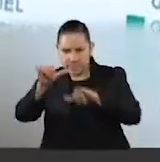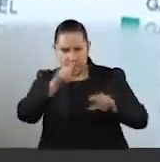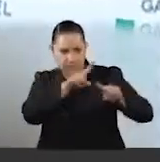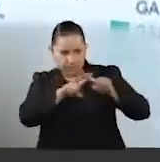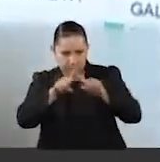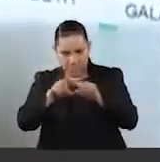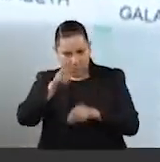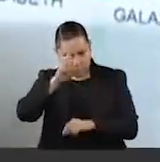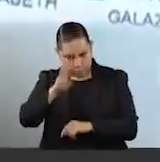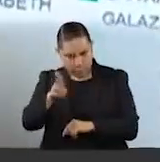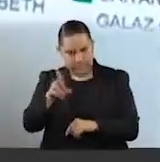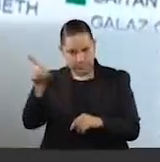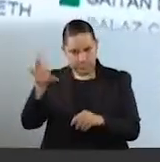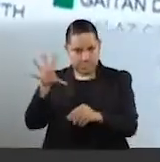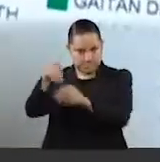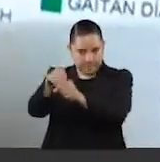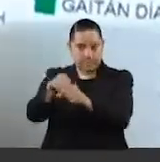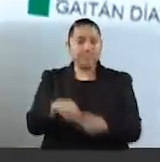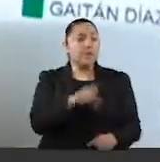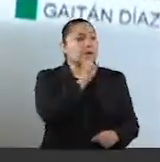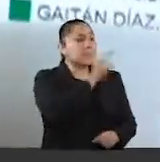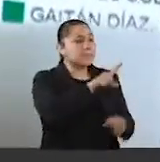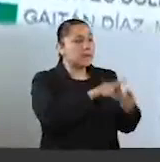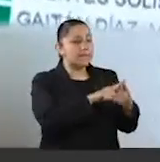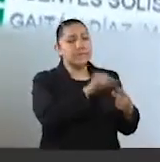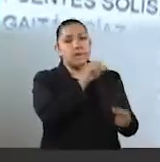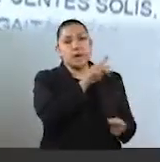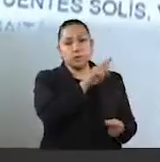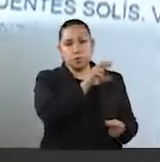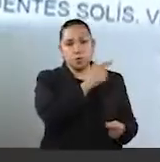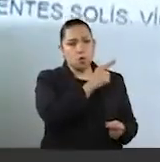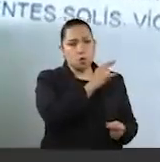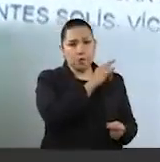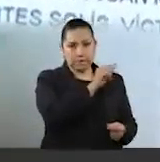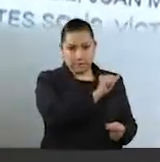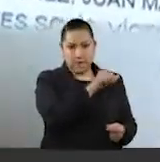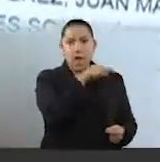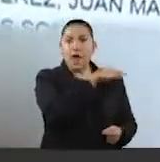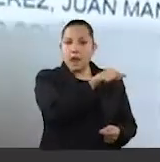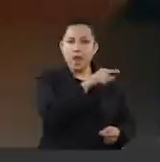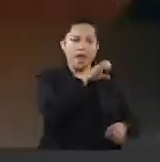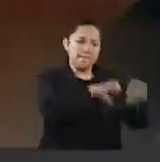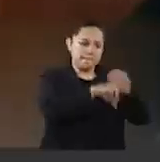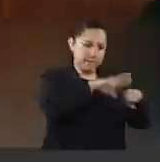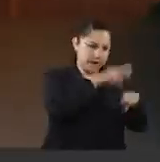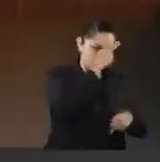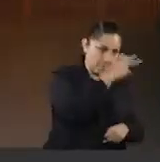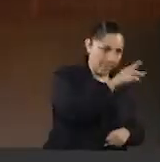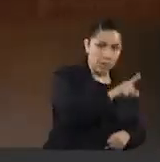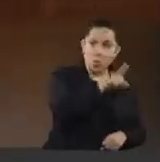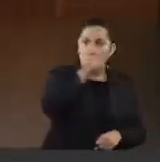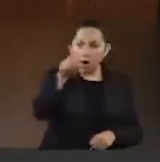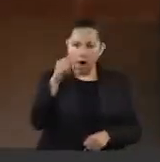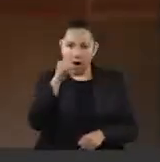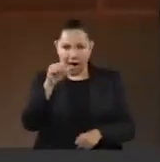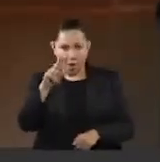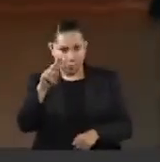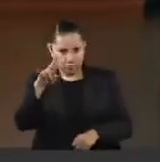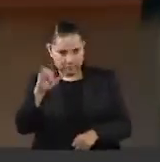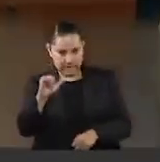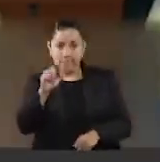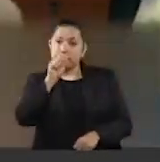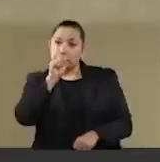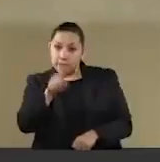También se ratificó a José Antonio Zabalgoitia como embajador de México en la República de Austria y en forma concurrente ante